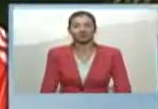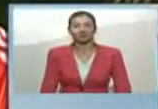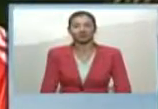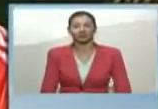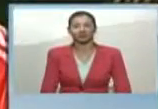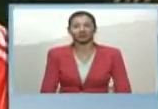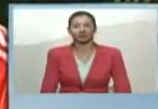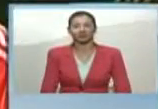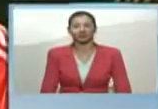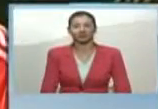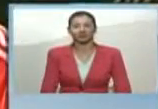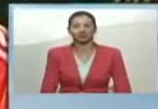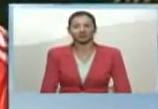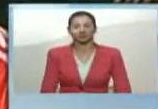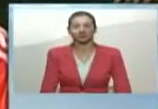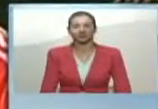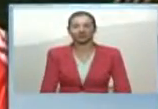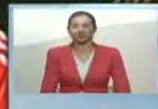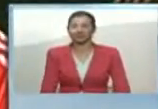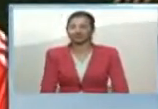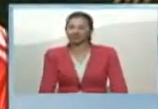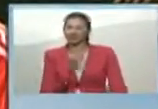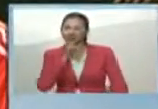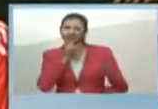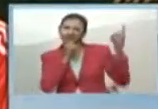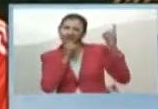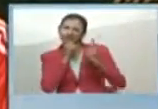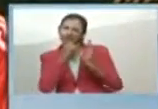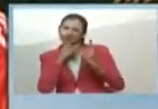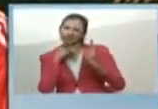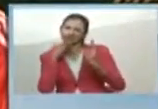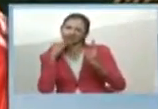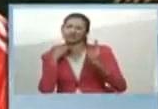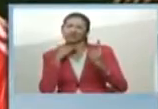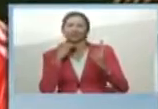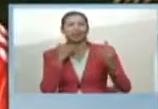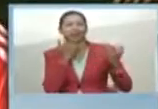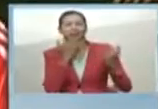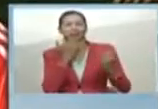Yo dije, ¿será que llegó para hablarme? Vale, dije yo. Me trae un mensaje.